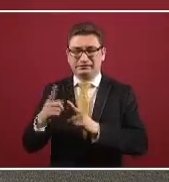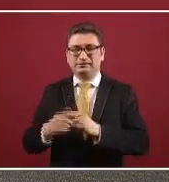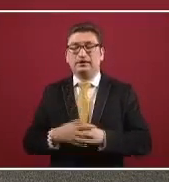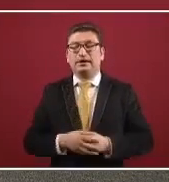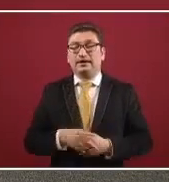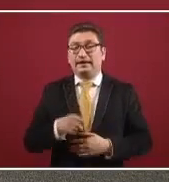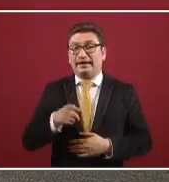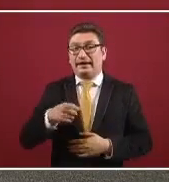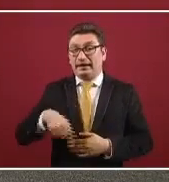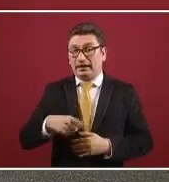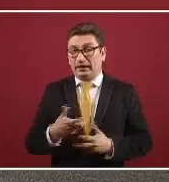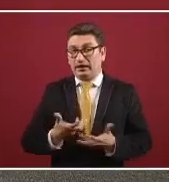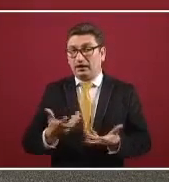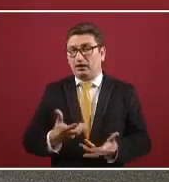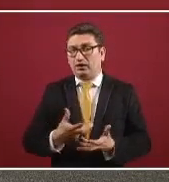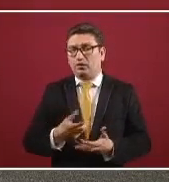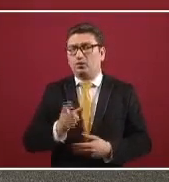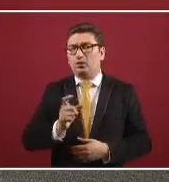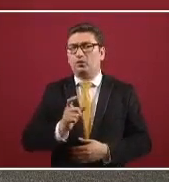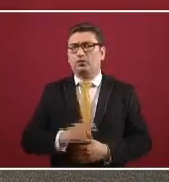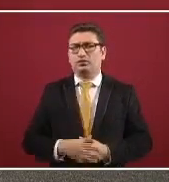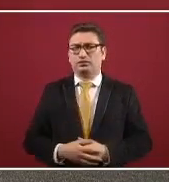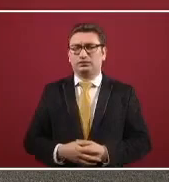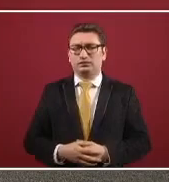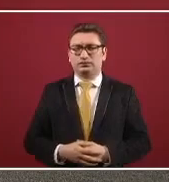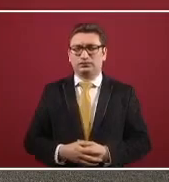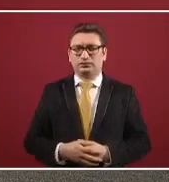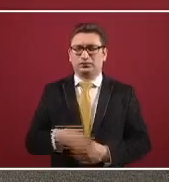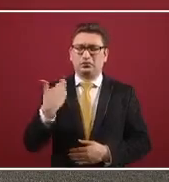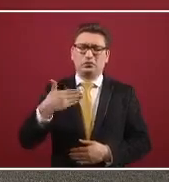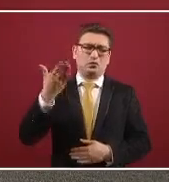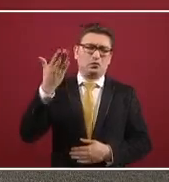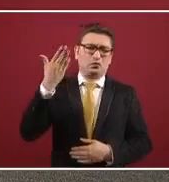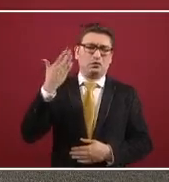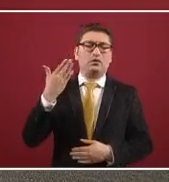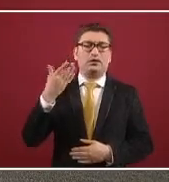desde el gobierno del presidente Fox,